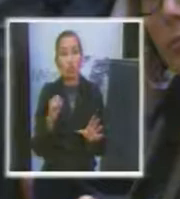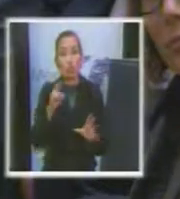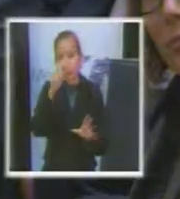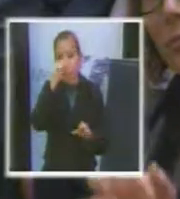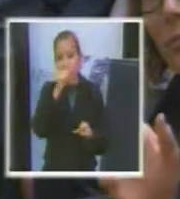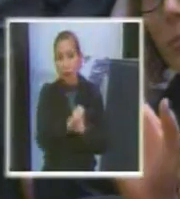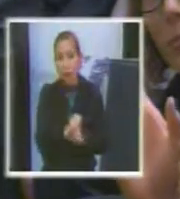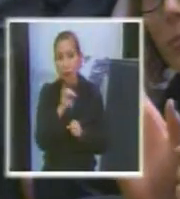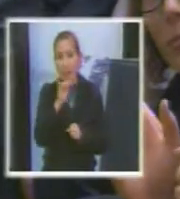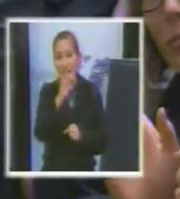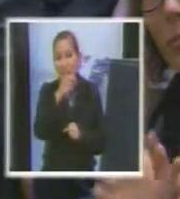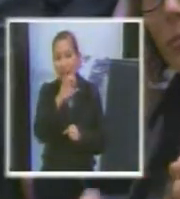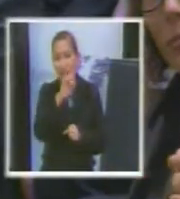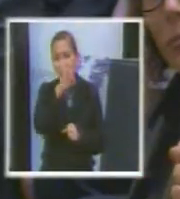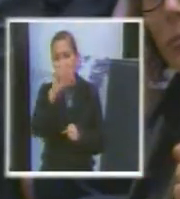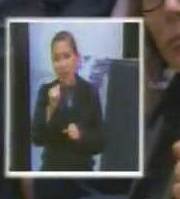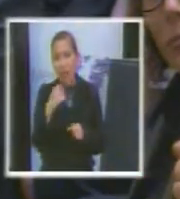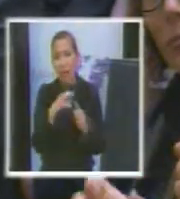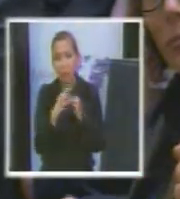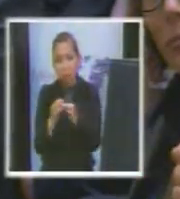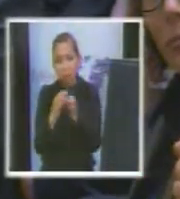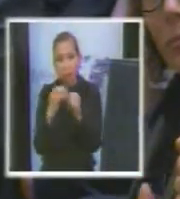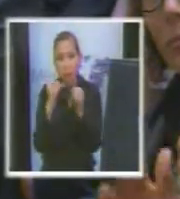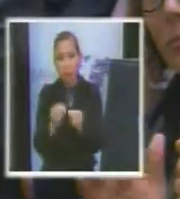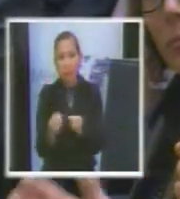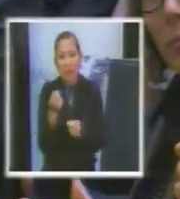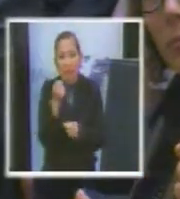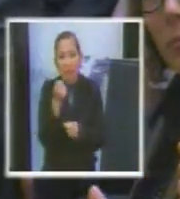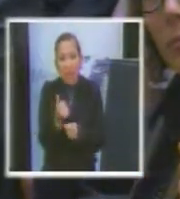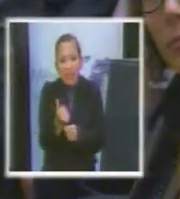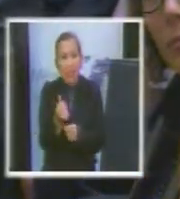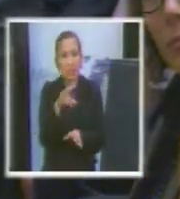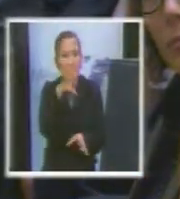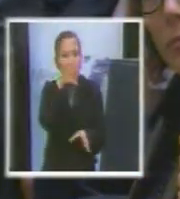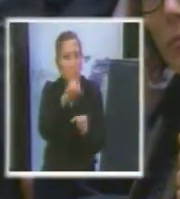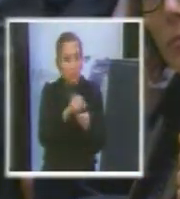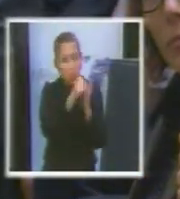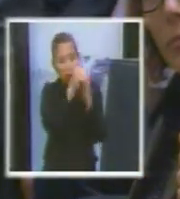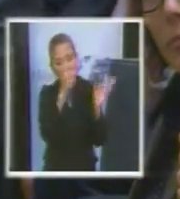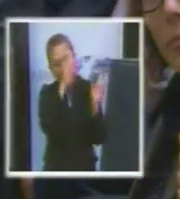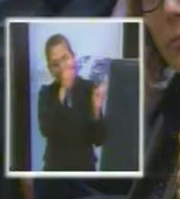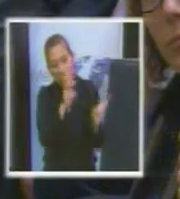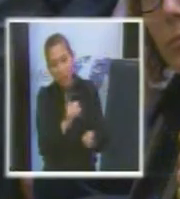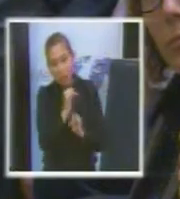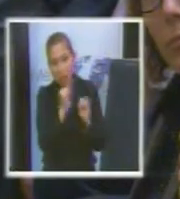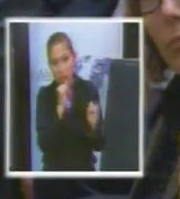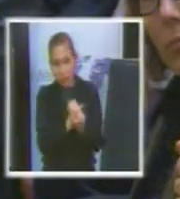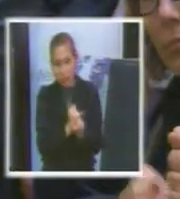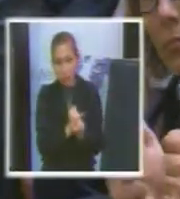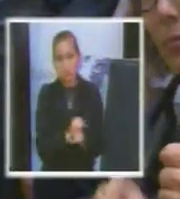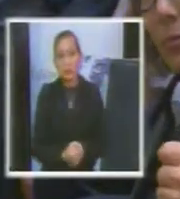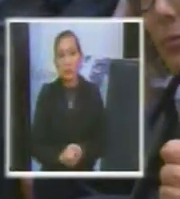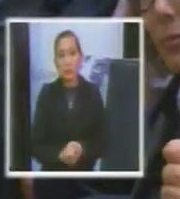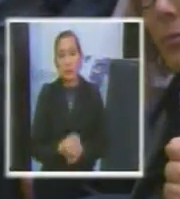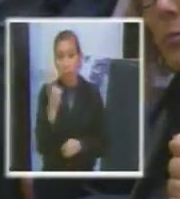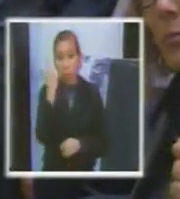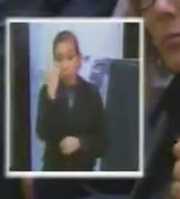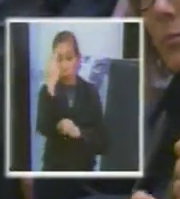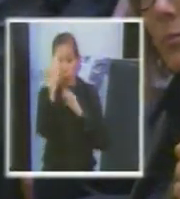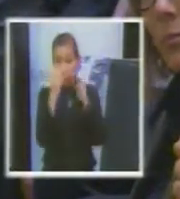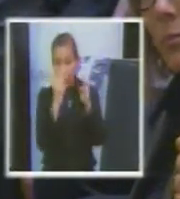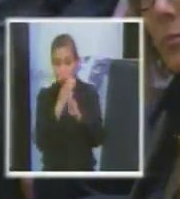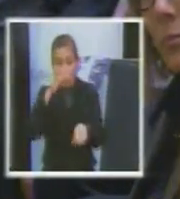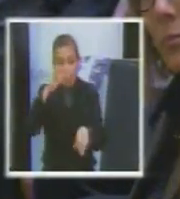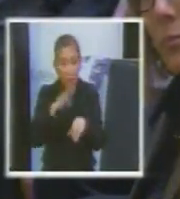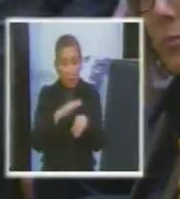ICASA, compartimos mucho, yo diría casi la totalidad de la agenda internacional. Y en un mundo